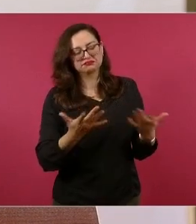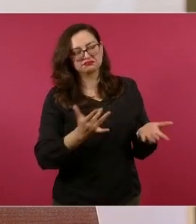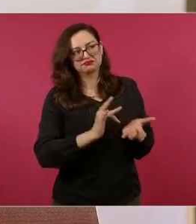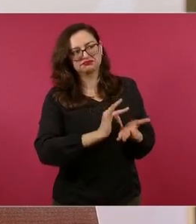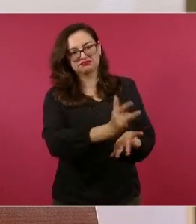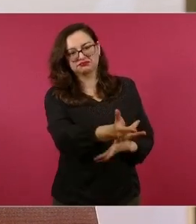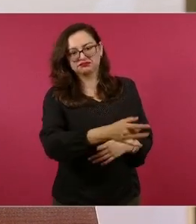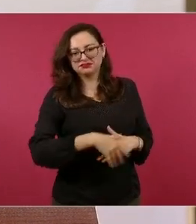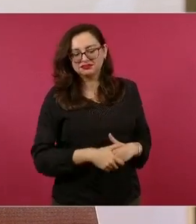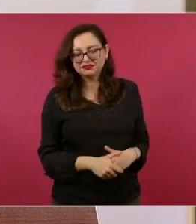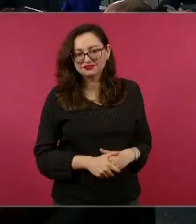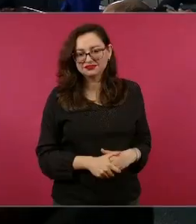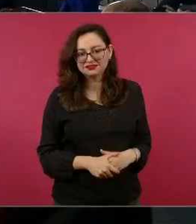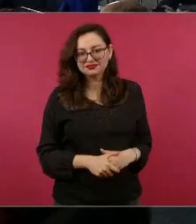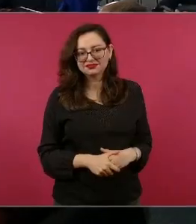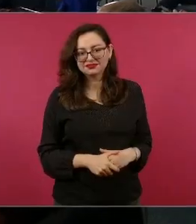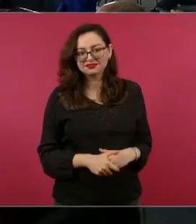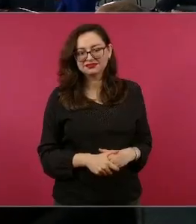agradecer